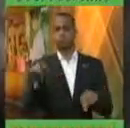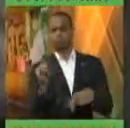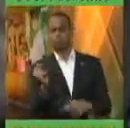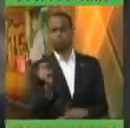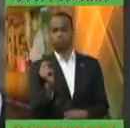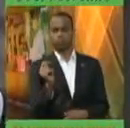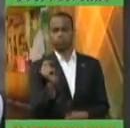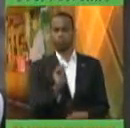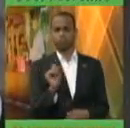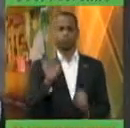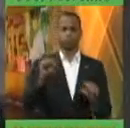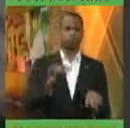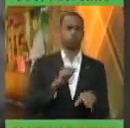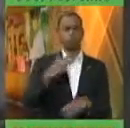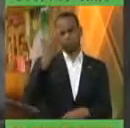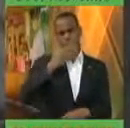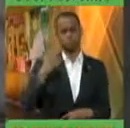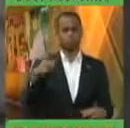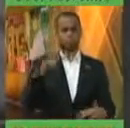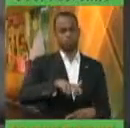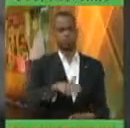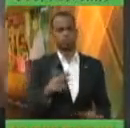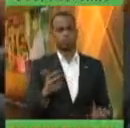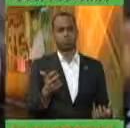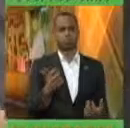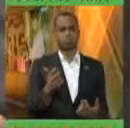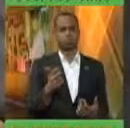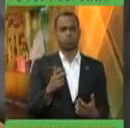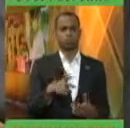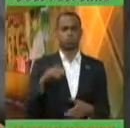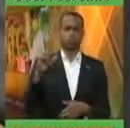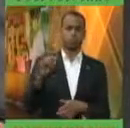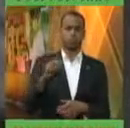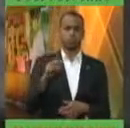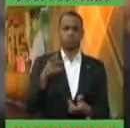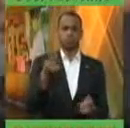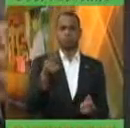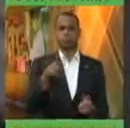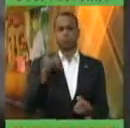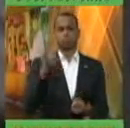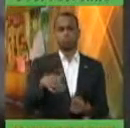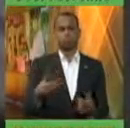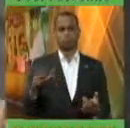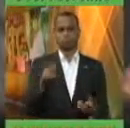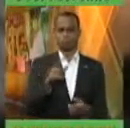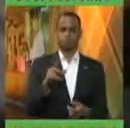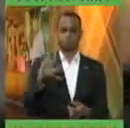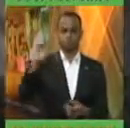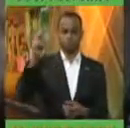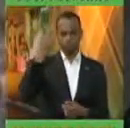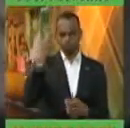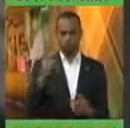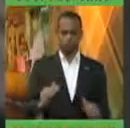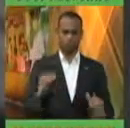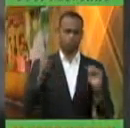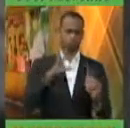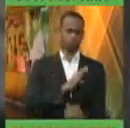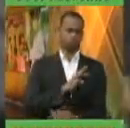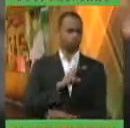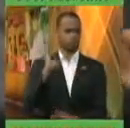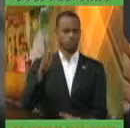baño y saliera al frente de la casa a veces con los vecinos en vez está postrado eso son inversiones políticas de alto retorno